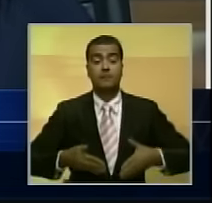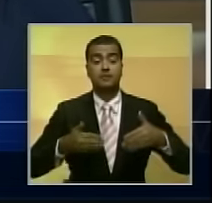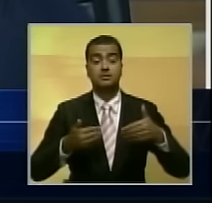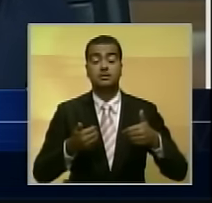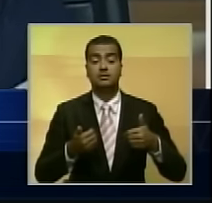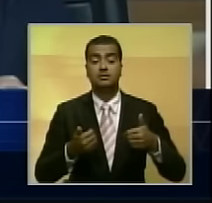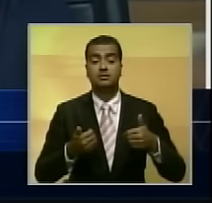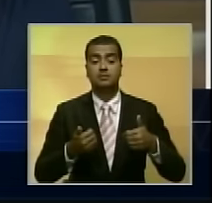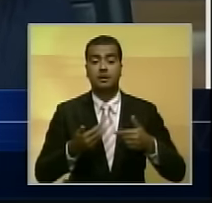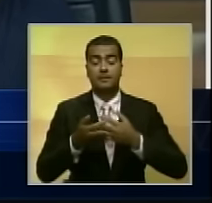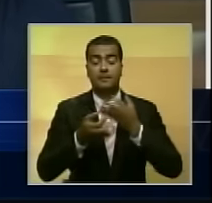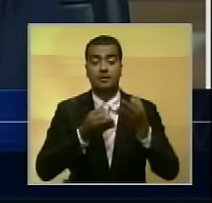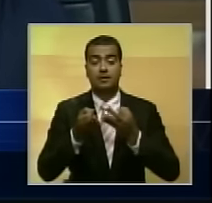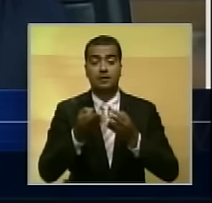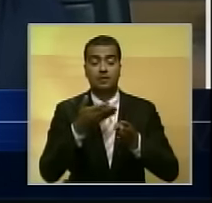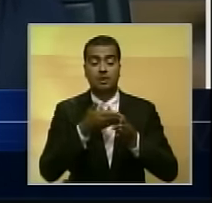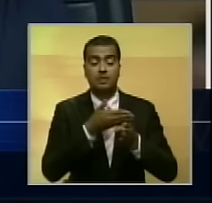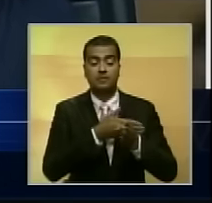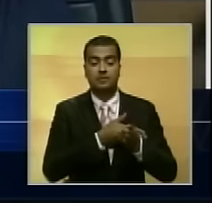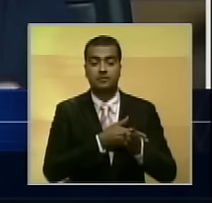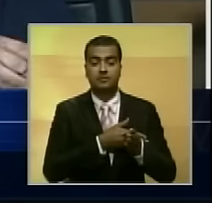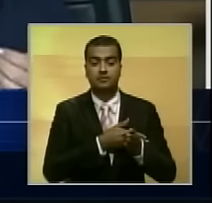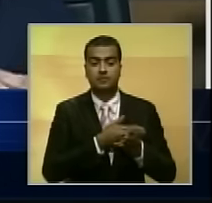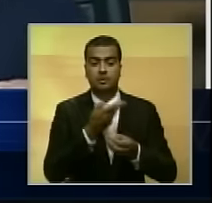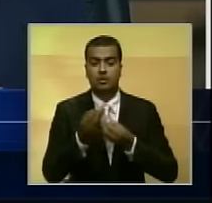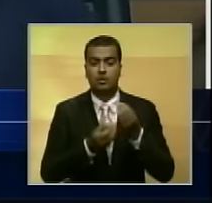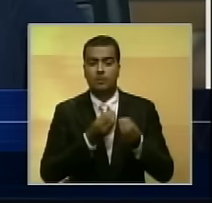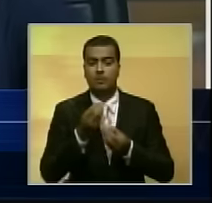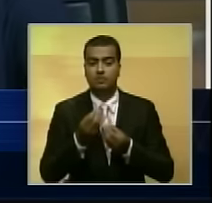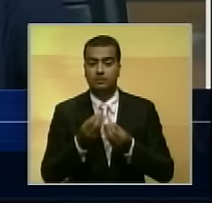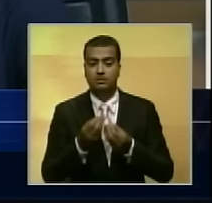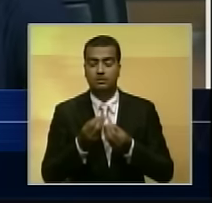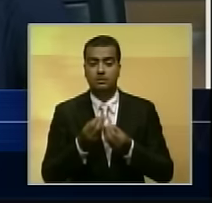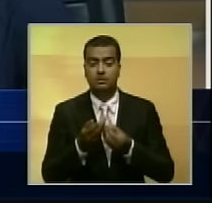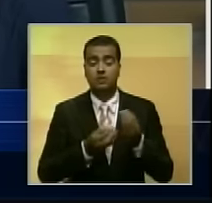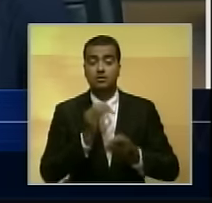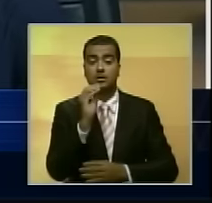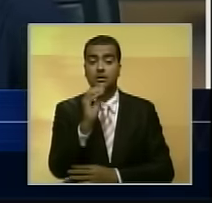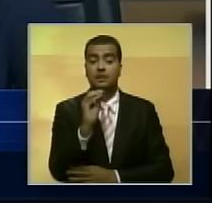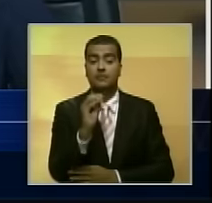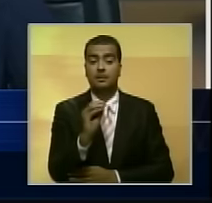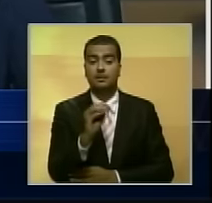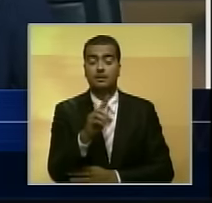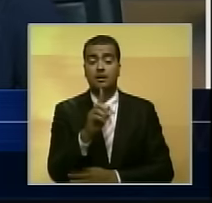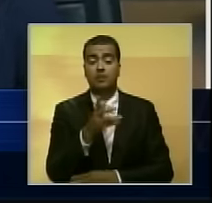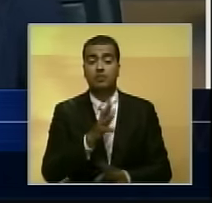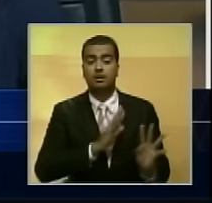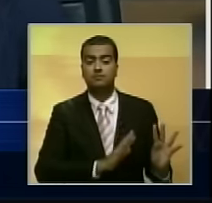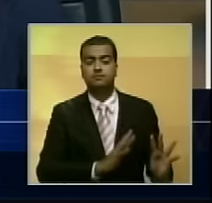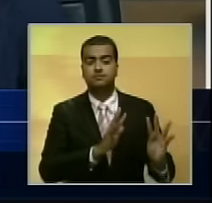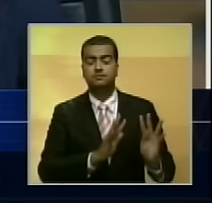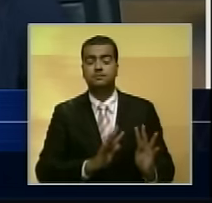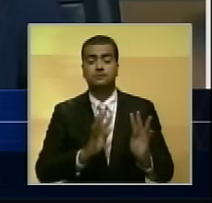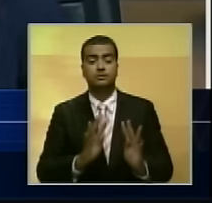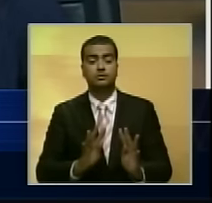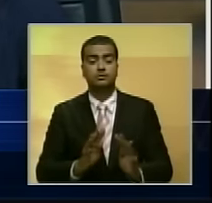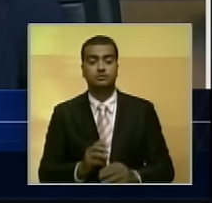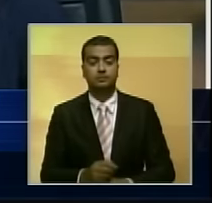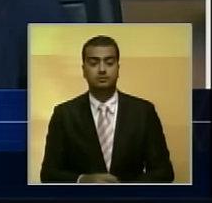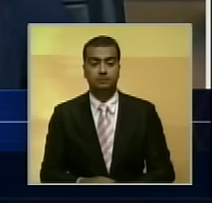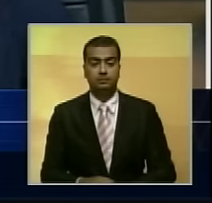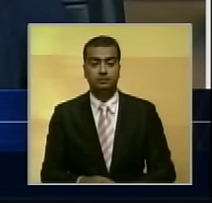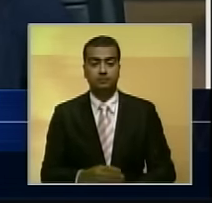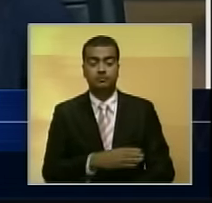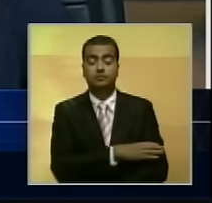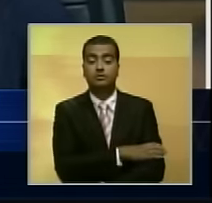referirme por los antecedentes. ¿Cómo se dio la convocatoria a una concentración de